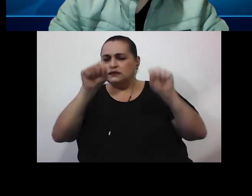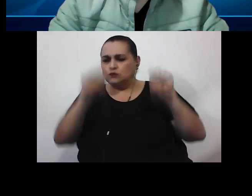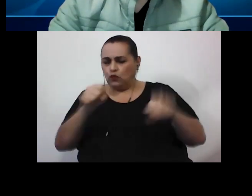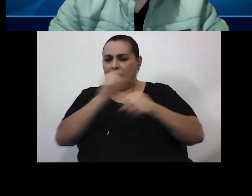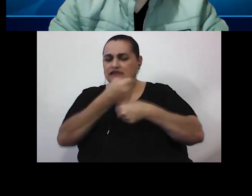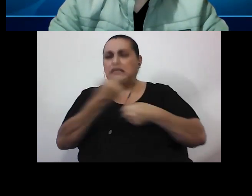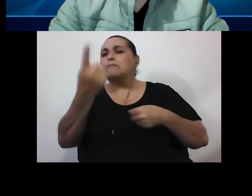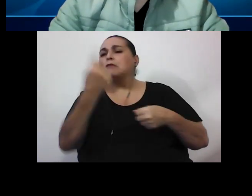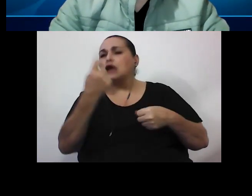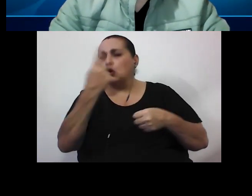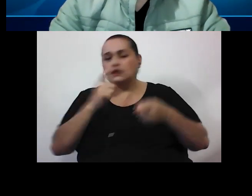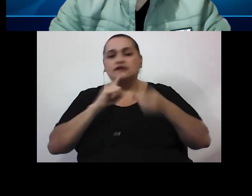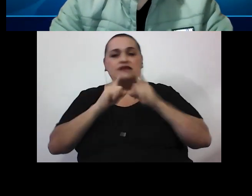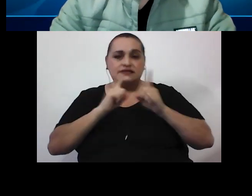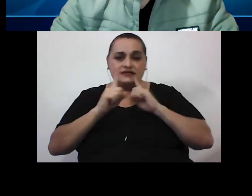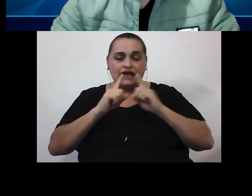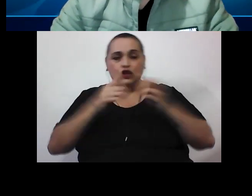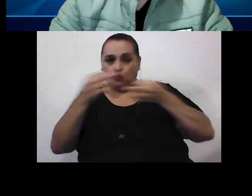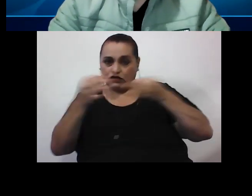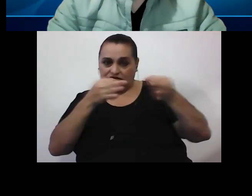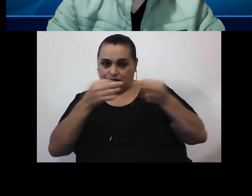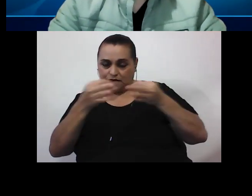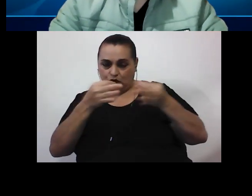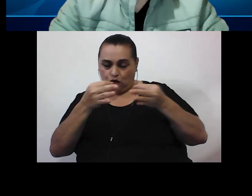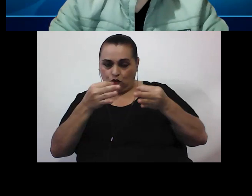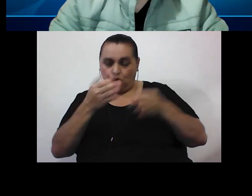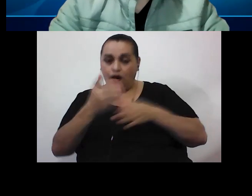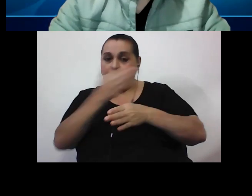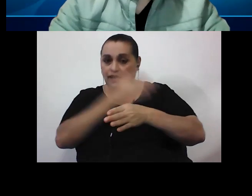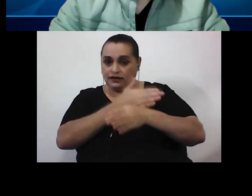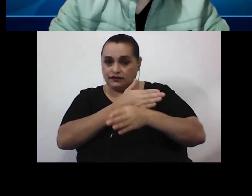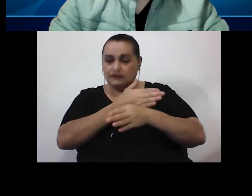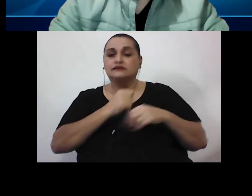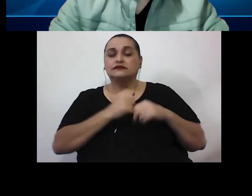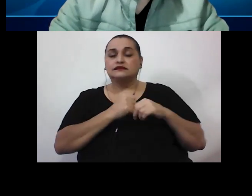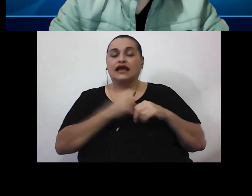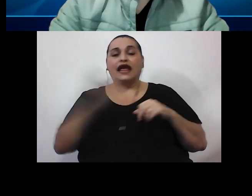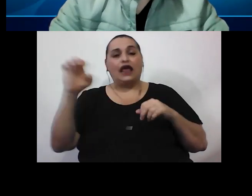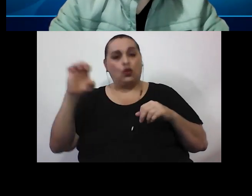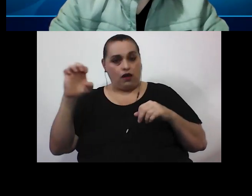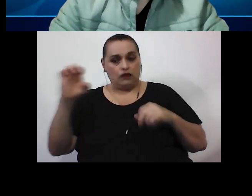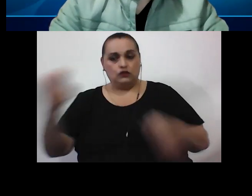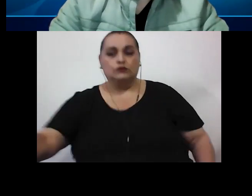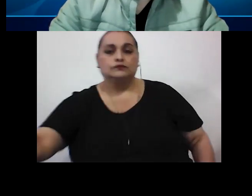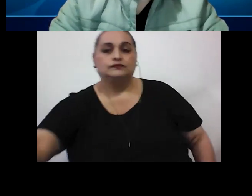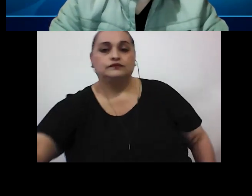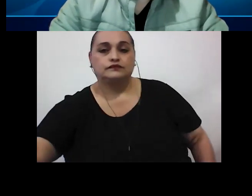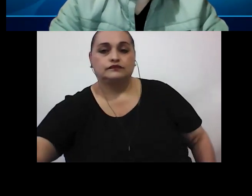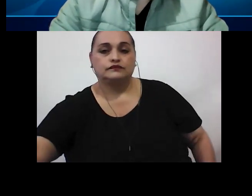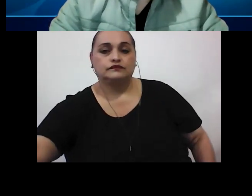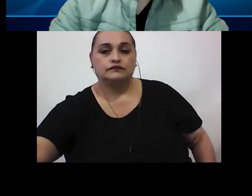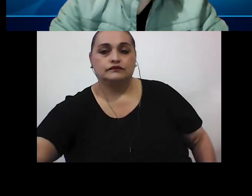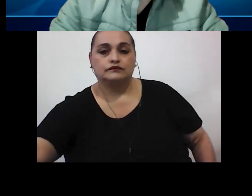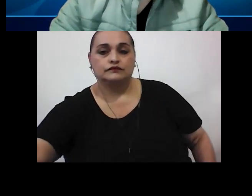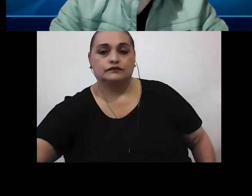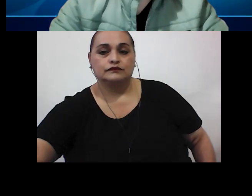preguntas en el chat, como ya lo acaban de comentar don Eduardo. Gracias a Byron que